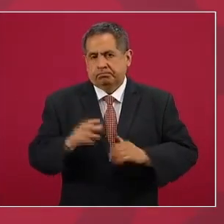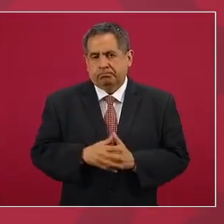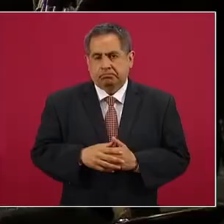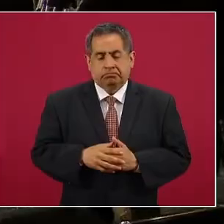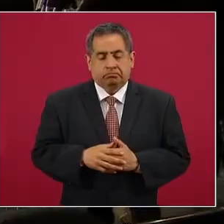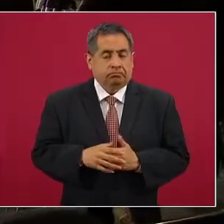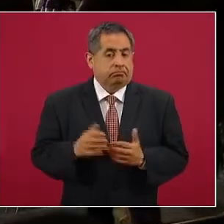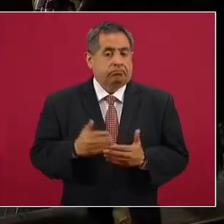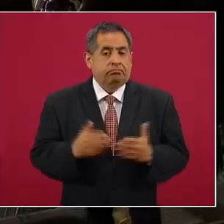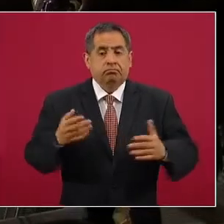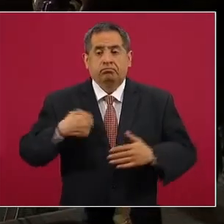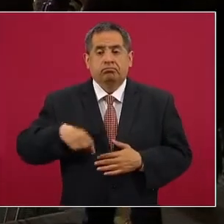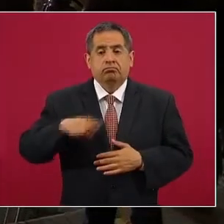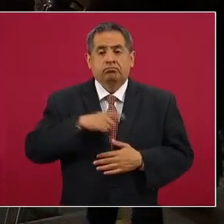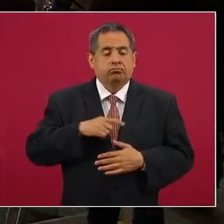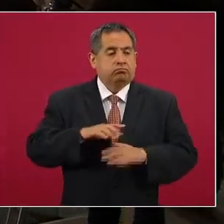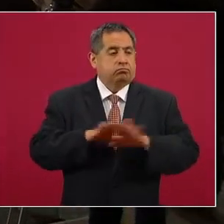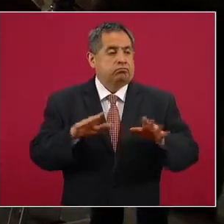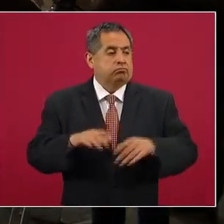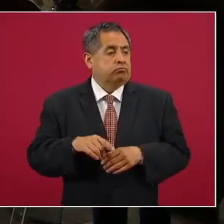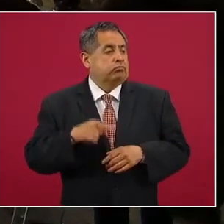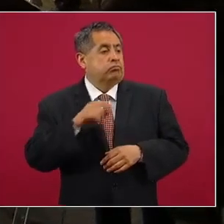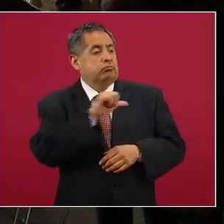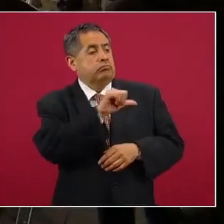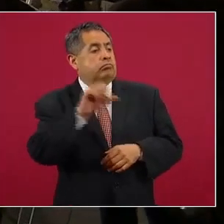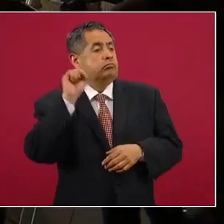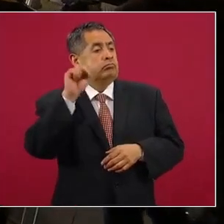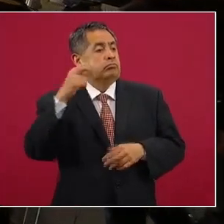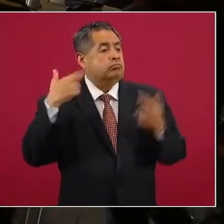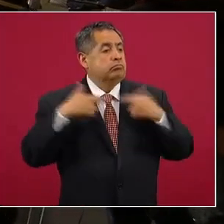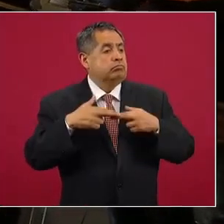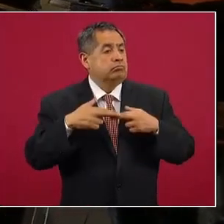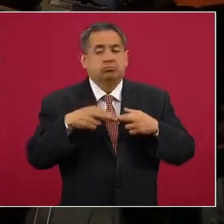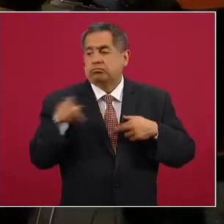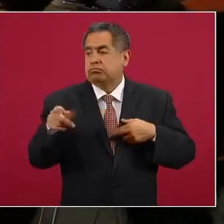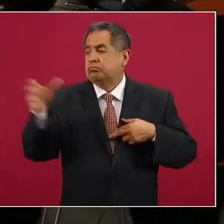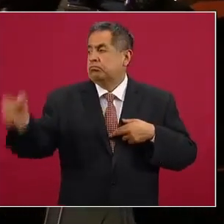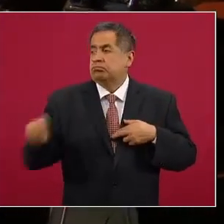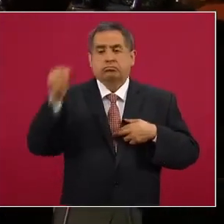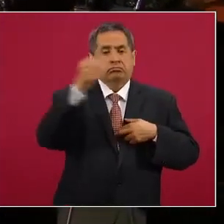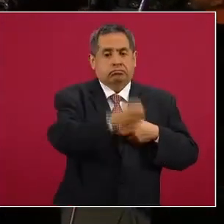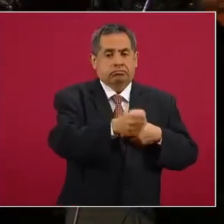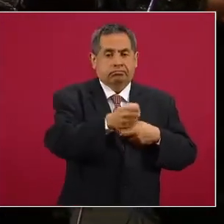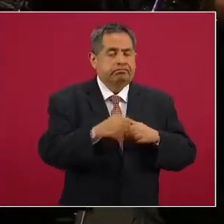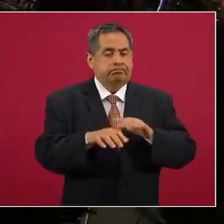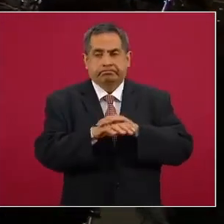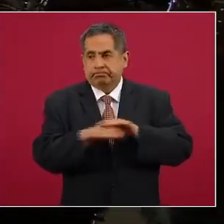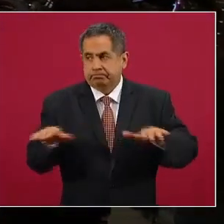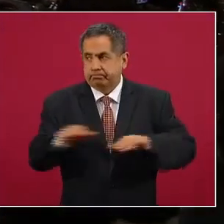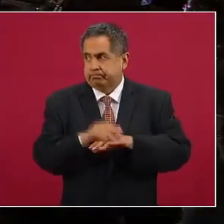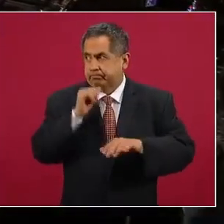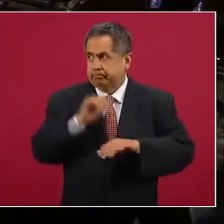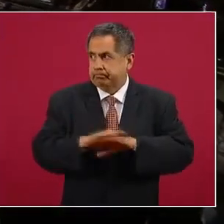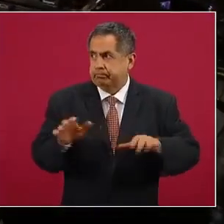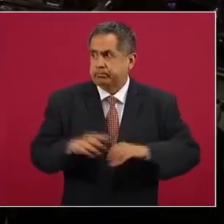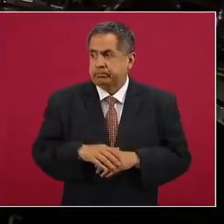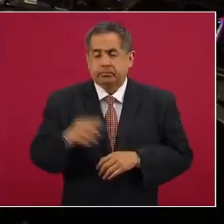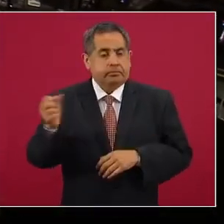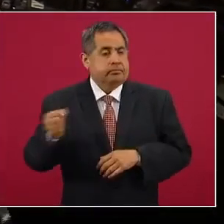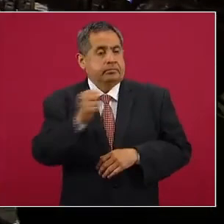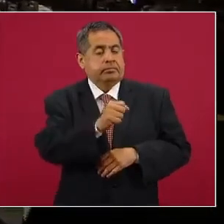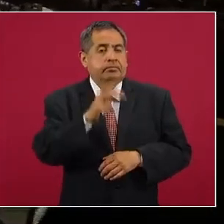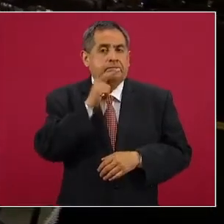queremos en el sindicato de maestro a esta persona, en el sindicato de Pemex a